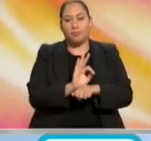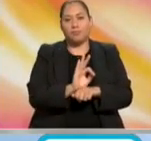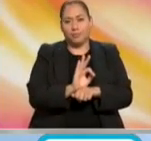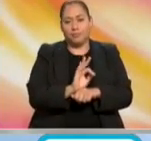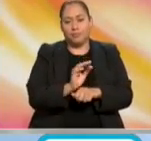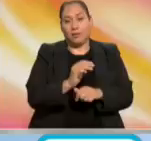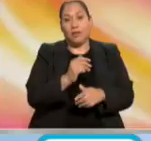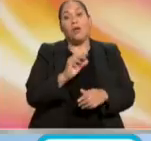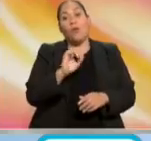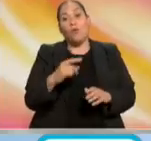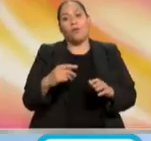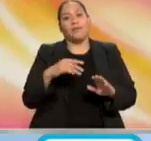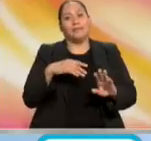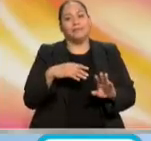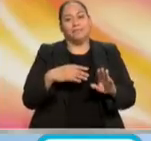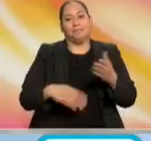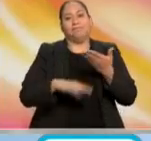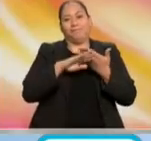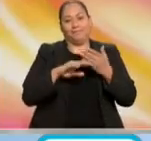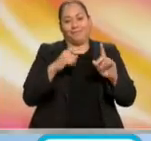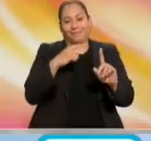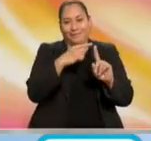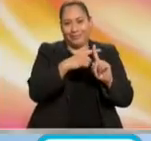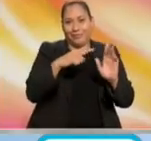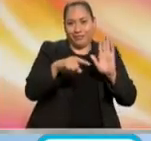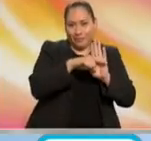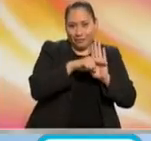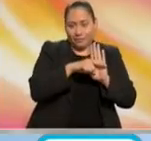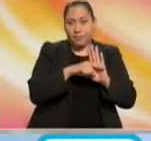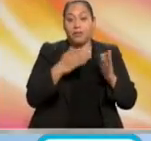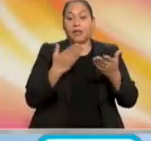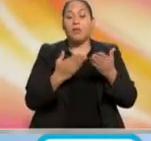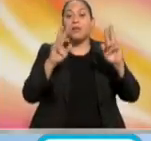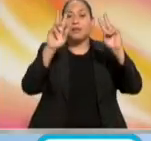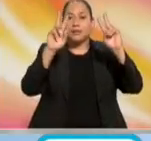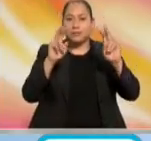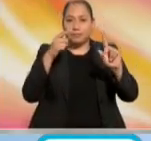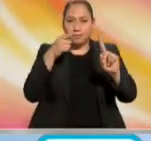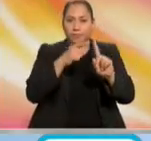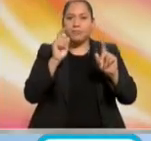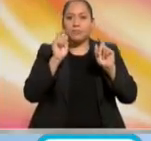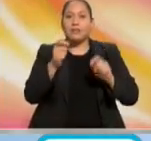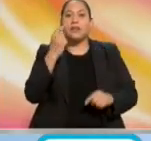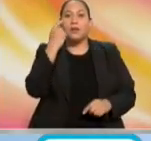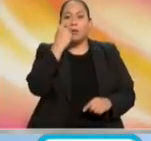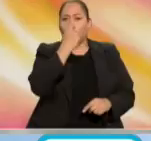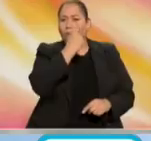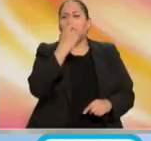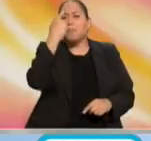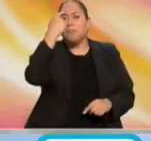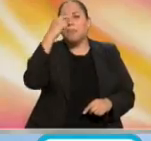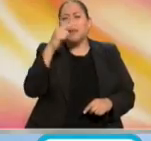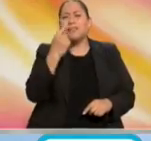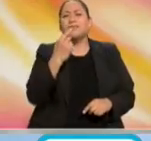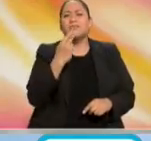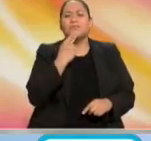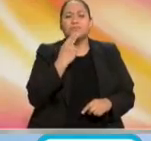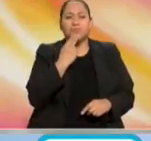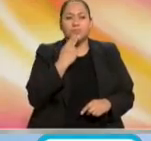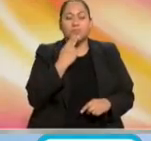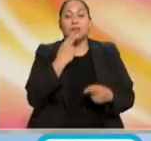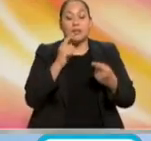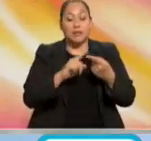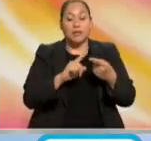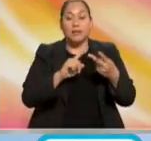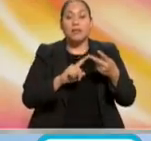contra. Ahorita vamos a hablar específicamente de los ojos, de todo lo que tiene que ver con partes de sus funciones y también cómo